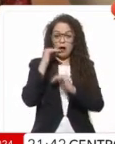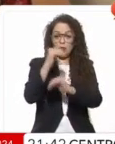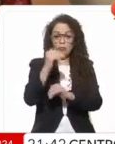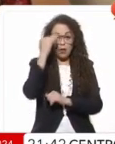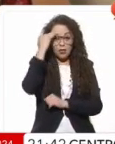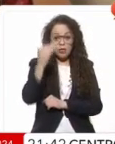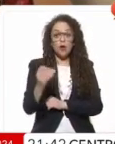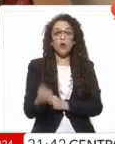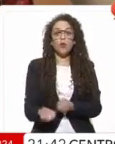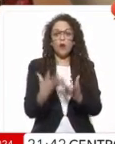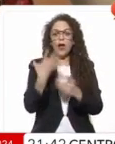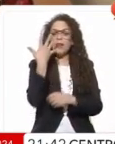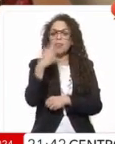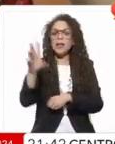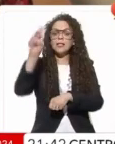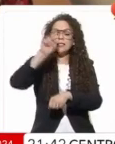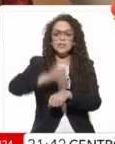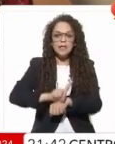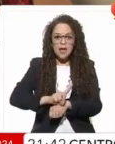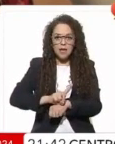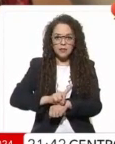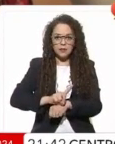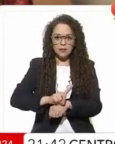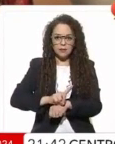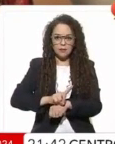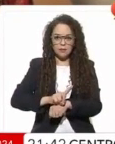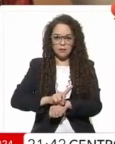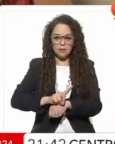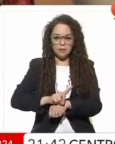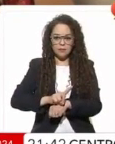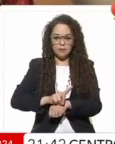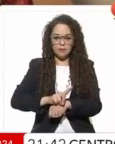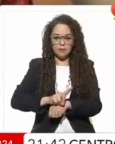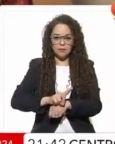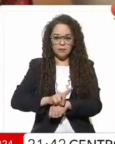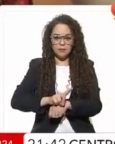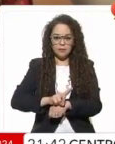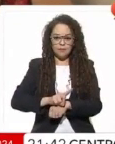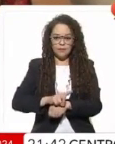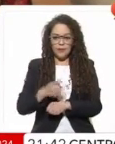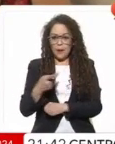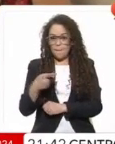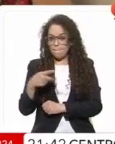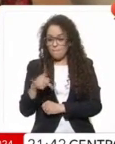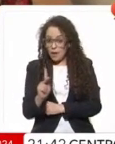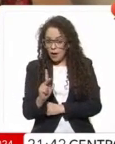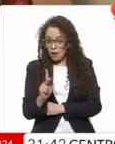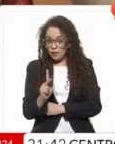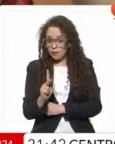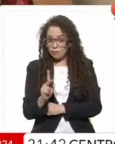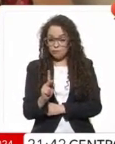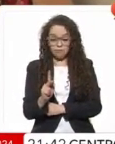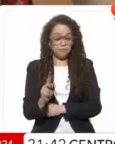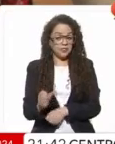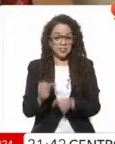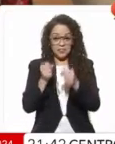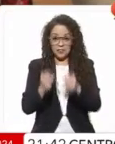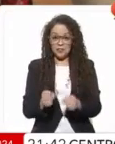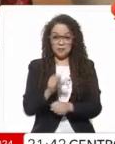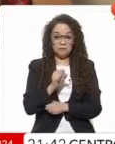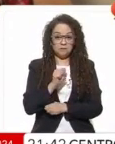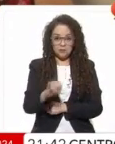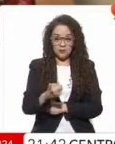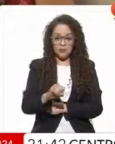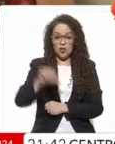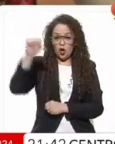nuestros estatutos para que sea resuelto. Pero el hecho incontrovertible es que hoy por hoy la presidencia de